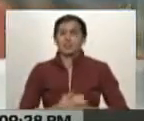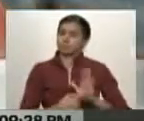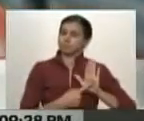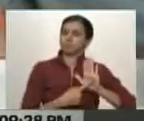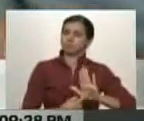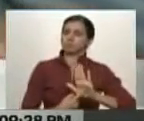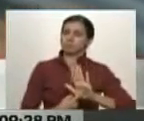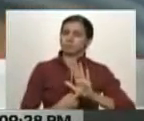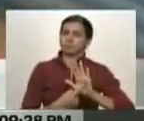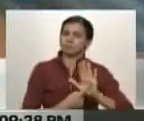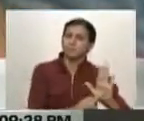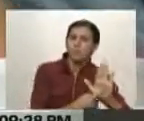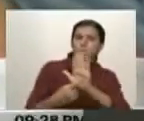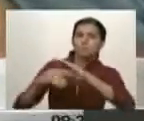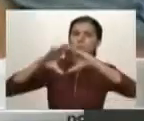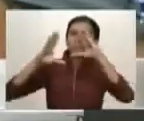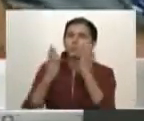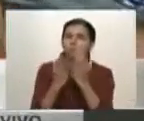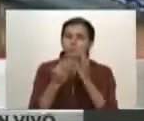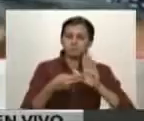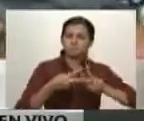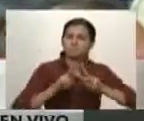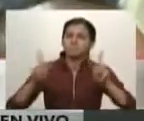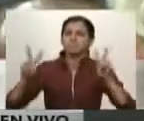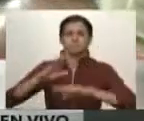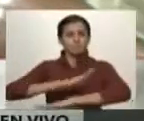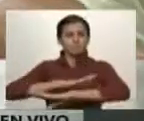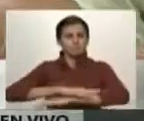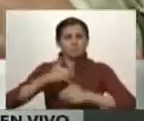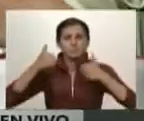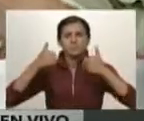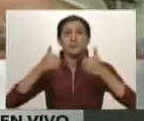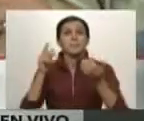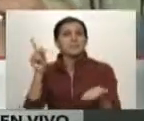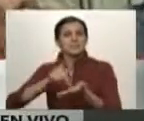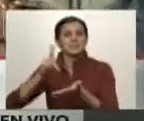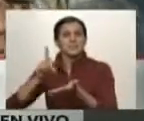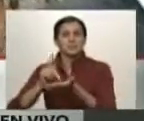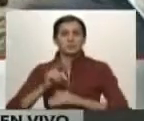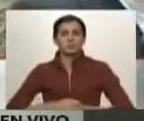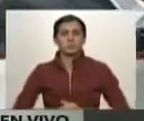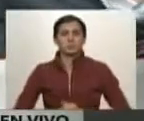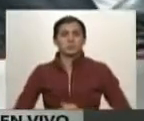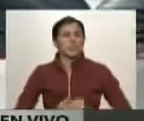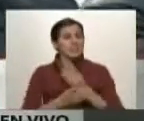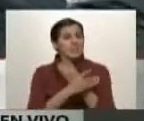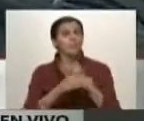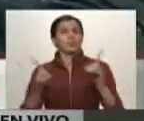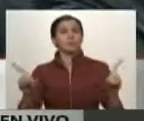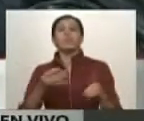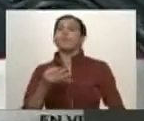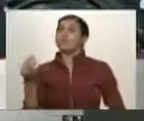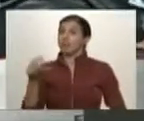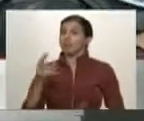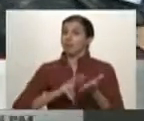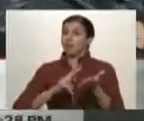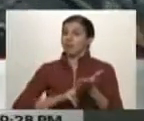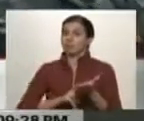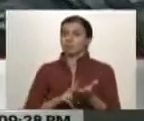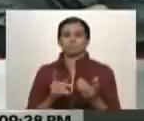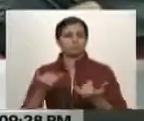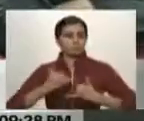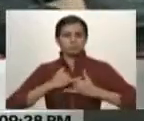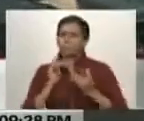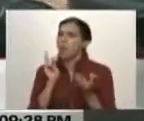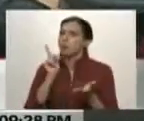a la humanidad de paz de civismo de participación de democracia verdadera protagónica